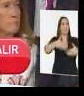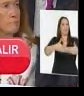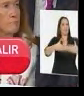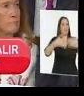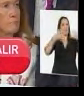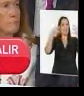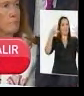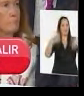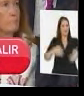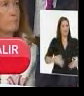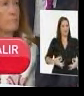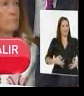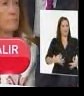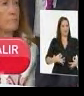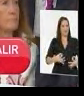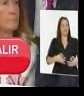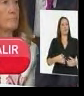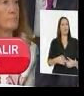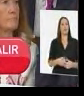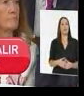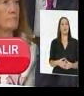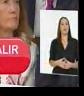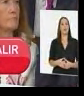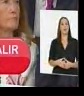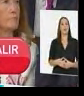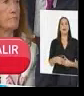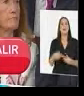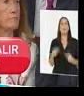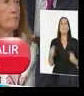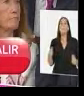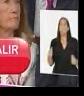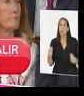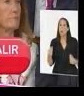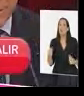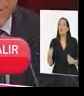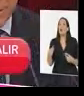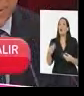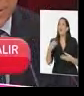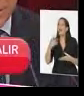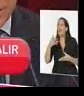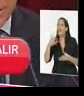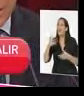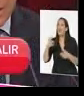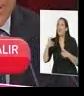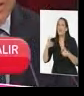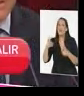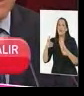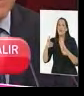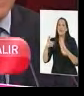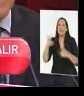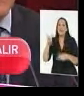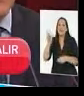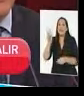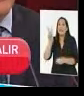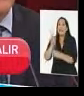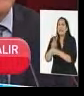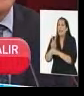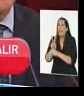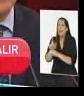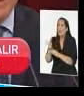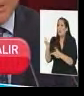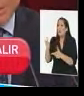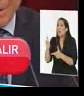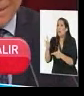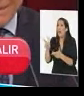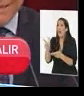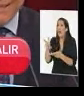30 o el 35 porque les conviene a los dos. Entonces, eso es lo que se busca hacer, pero a mí me da la impresión que eso no